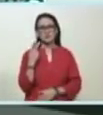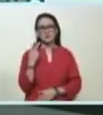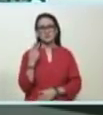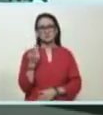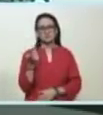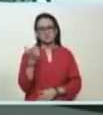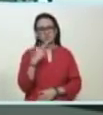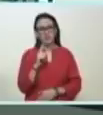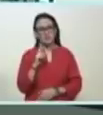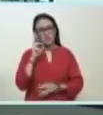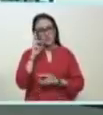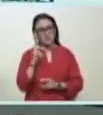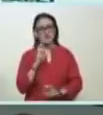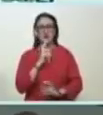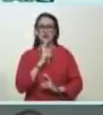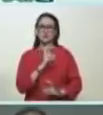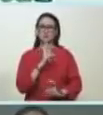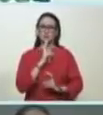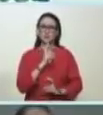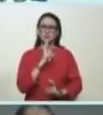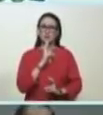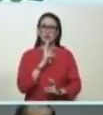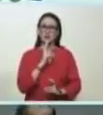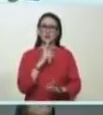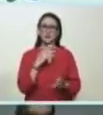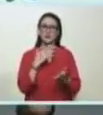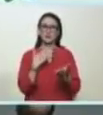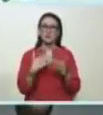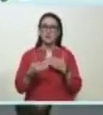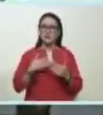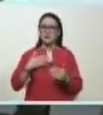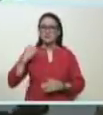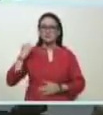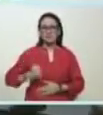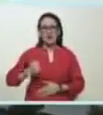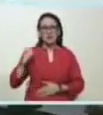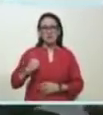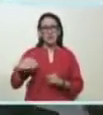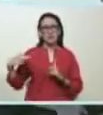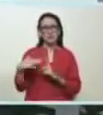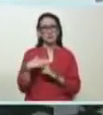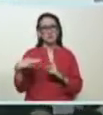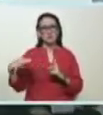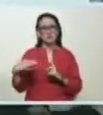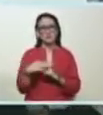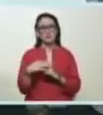quienes haremos respetar estos resultados a pesar de la insistente agresión